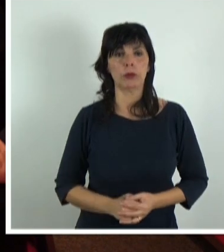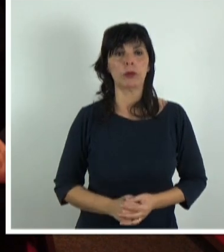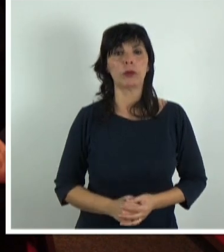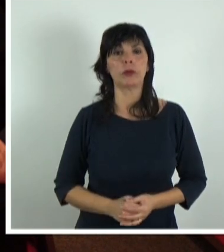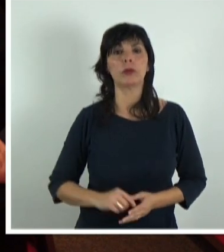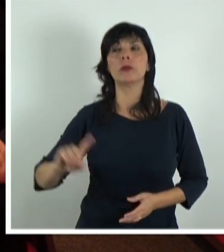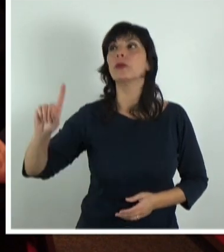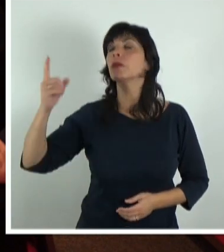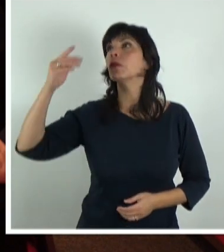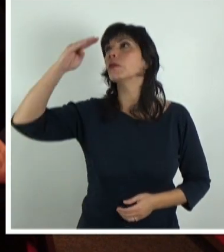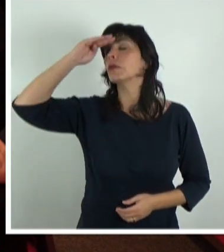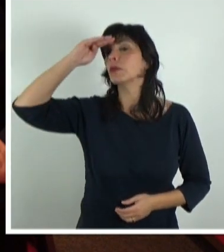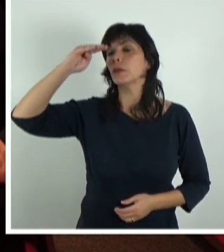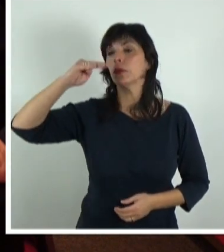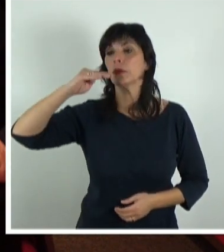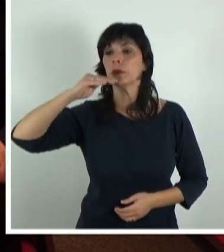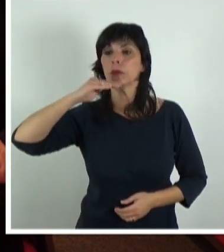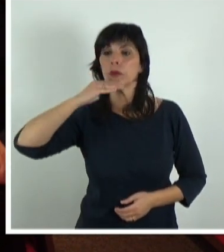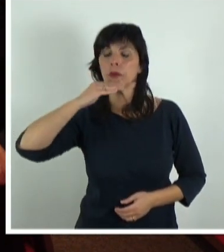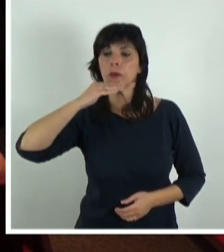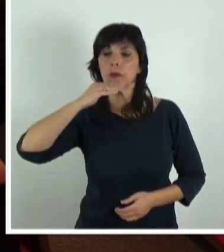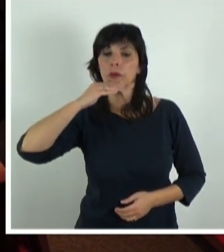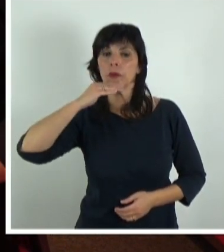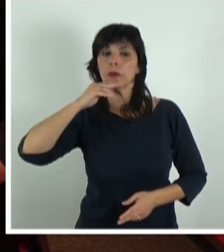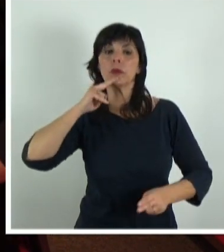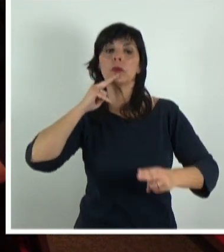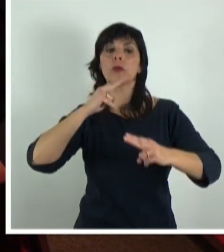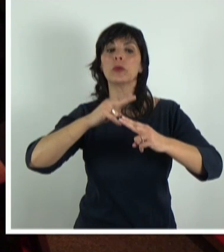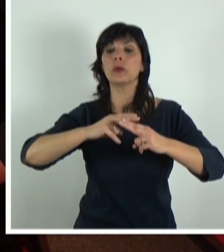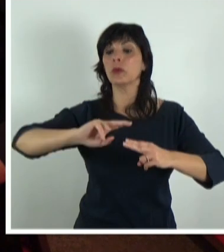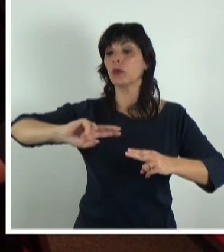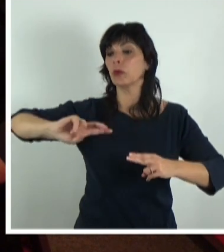El Padre es llamado el Padre de la gloria,